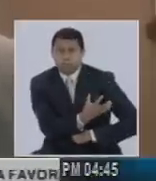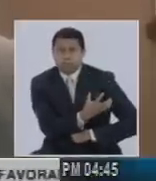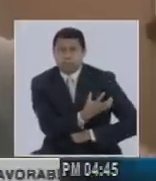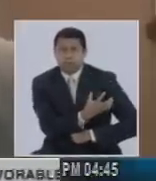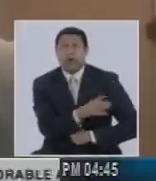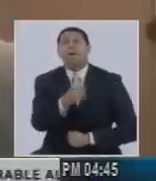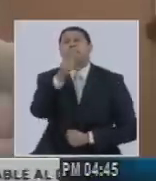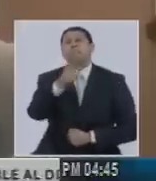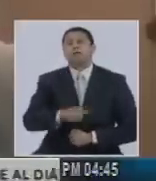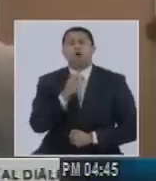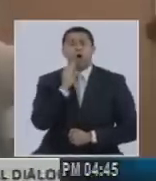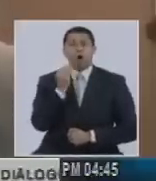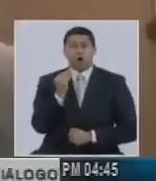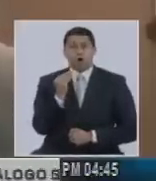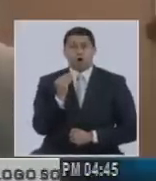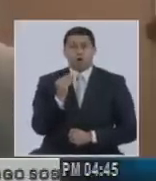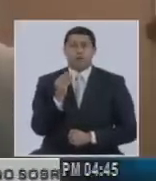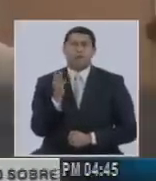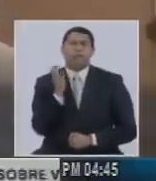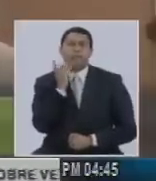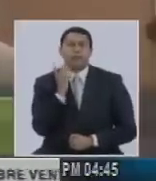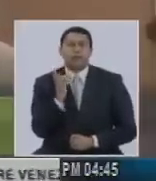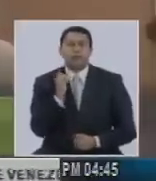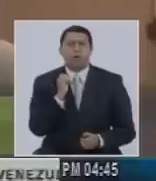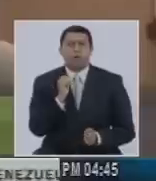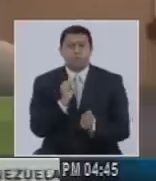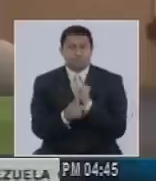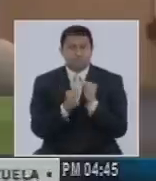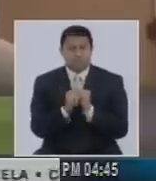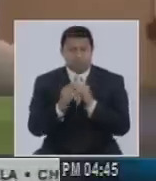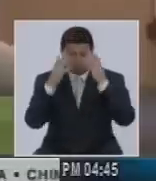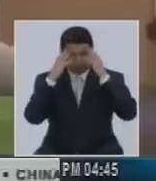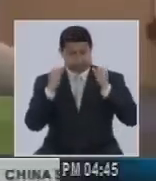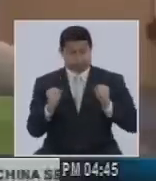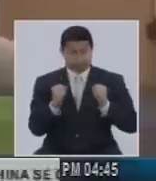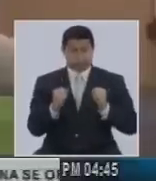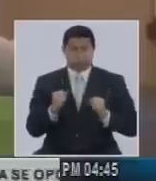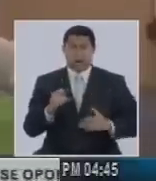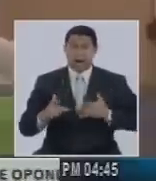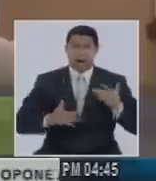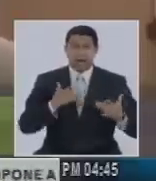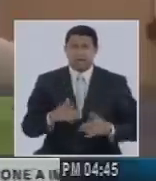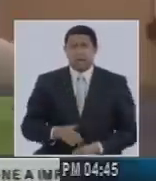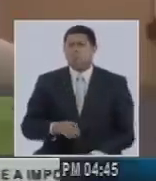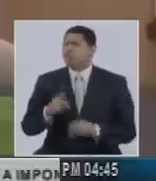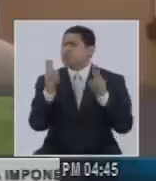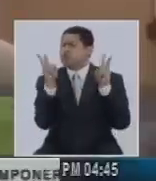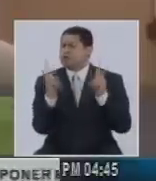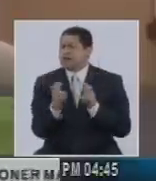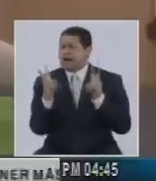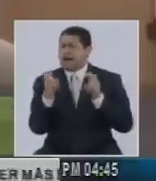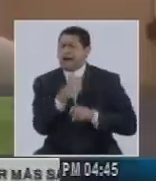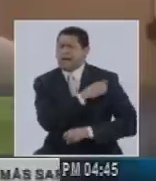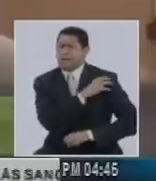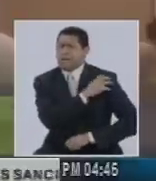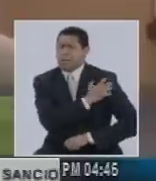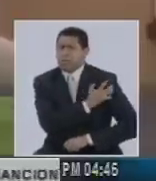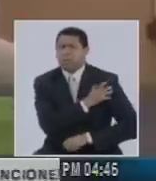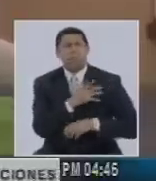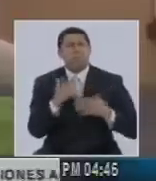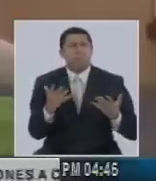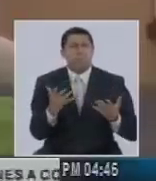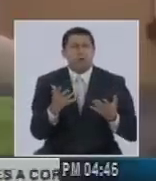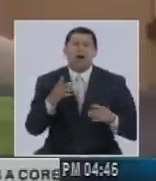En personas jóvenes, vamos a decir, atletas élites más activos, es muy raro ver una lesión en manguito, con